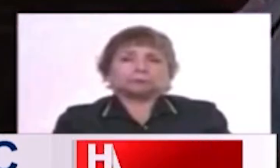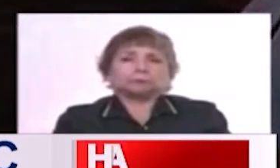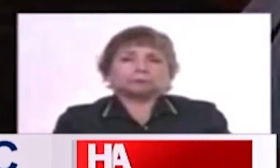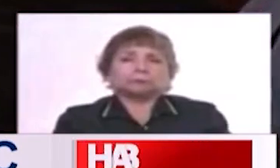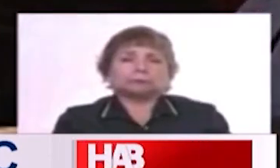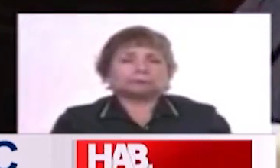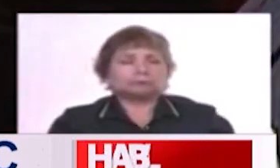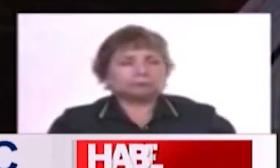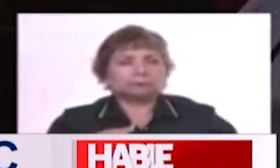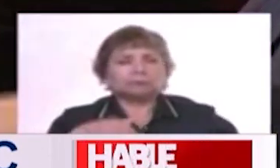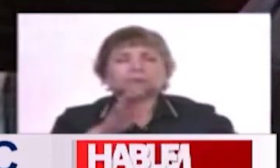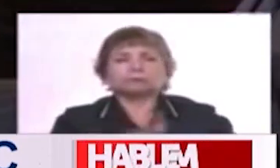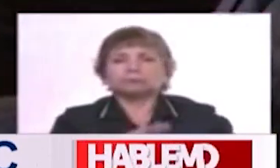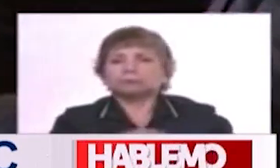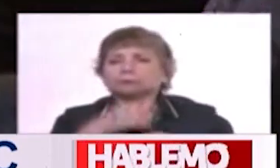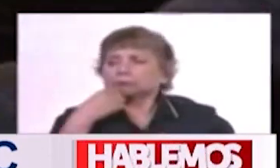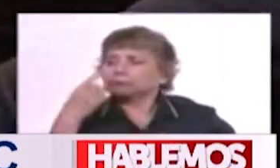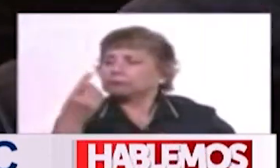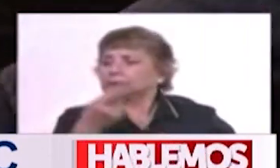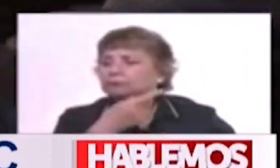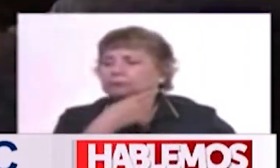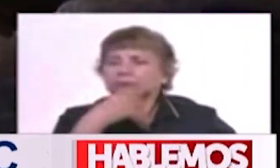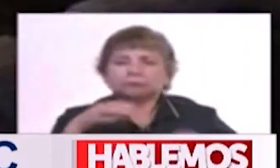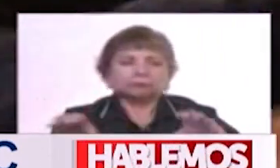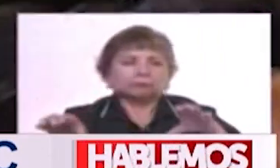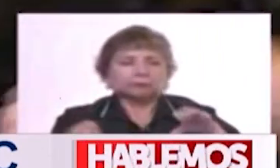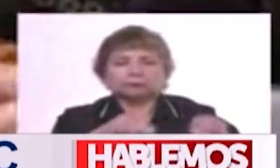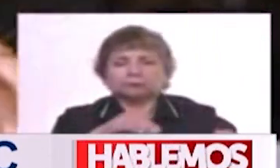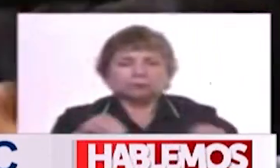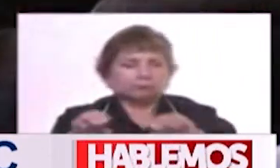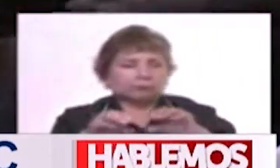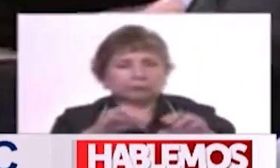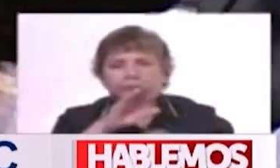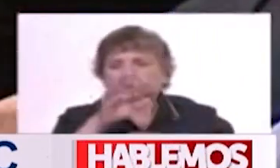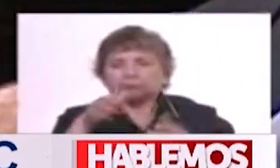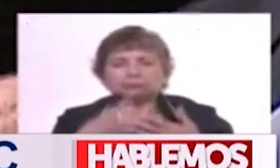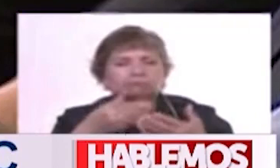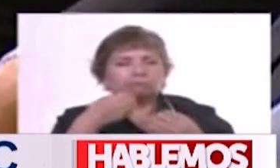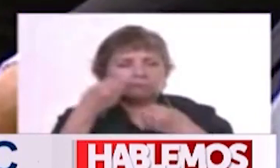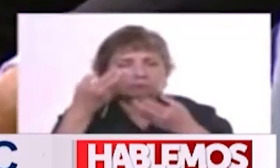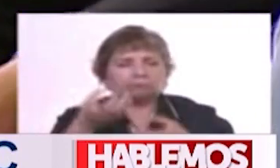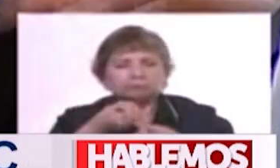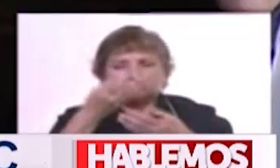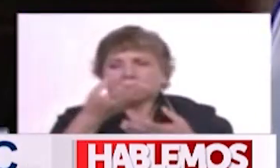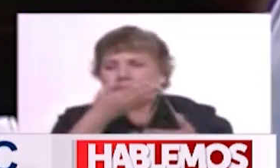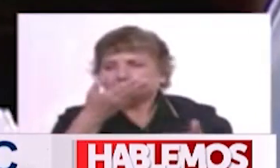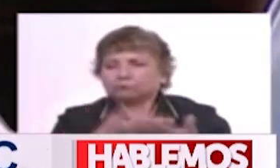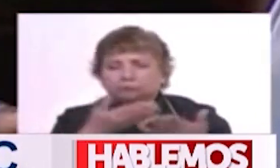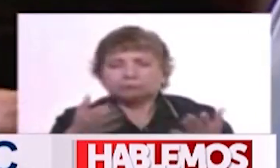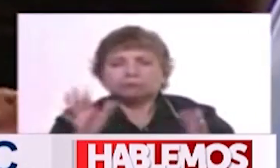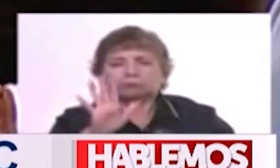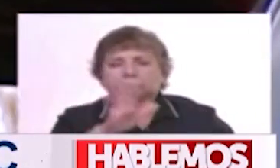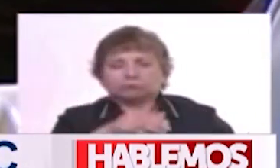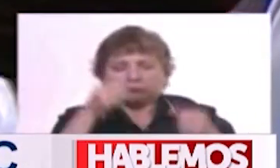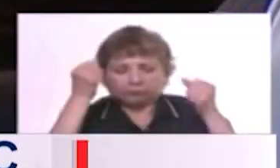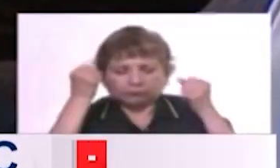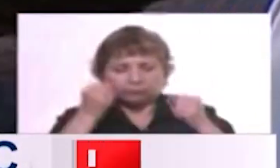yo exhorto a todos los actores a dar cuenta de sus